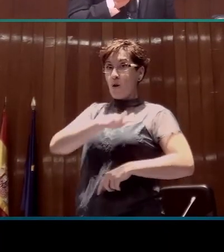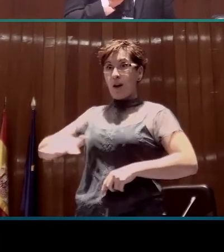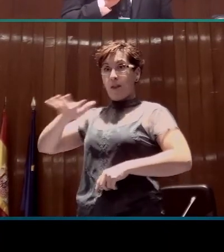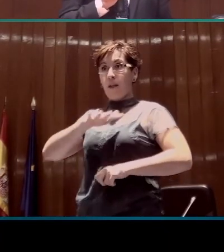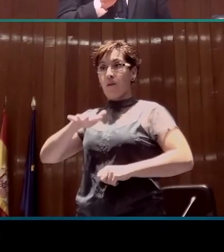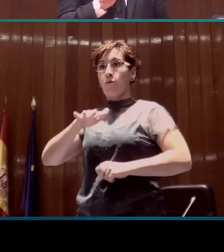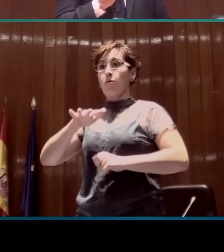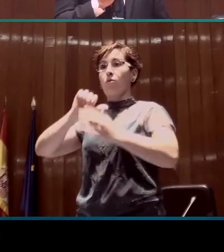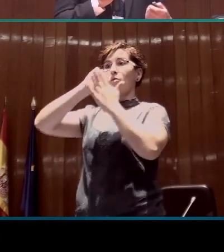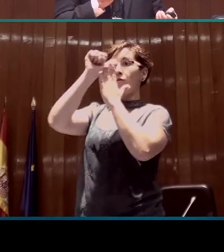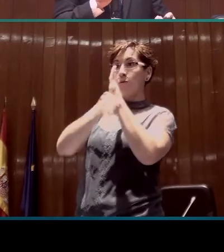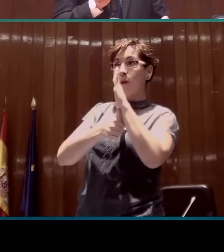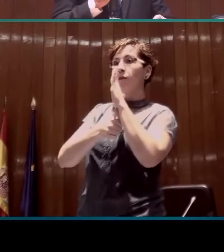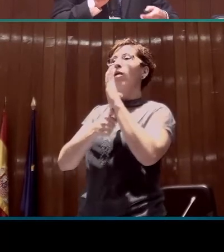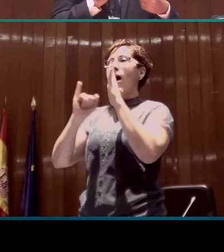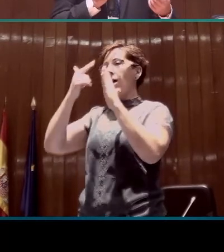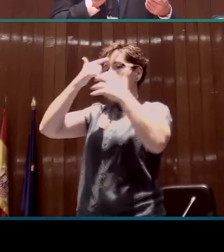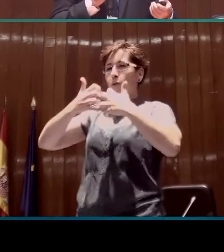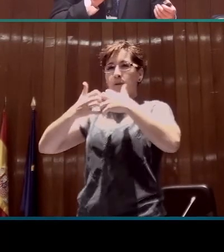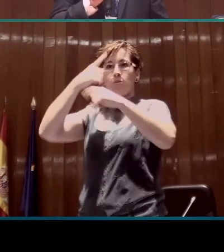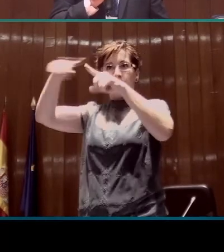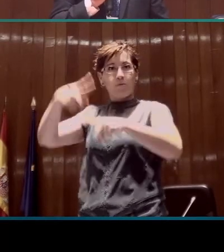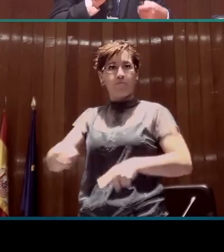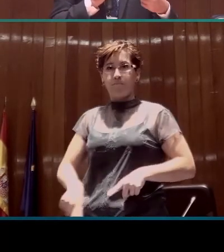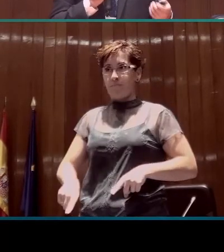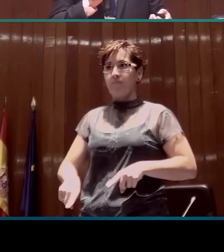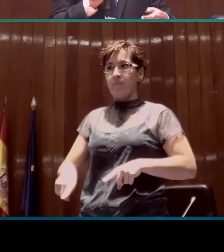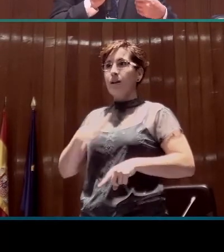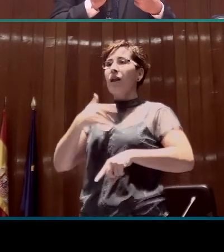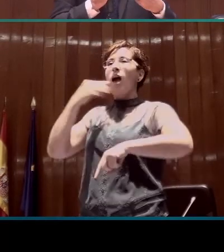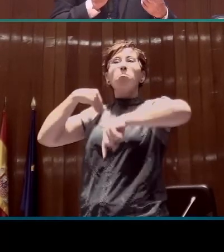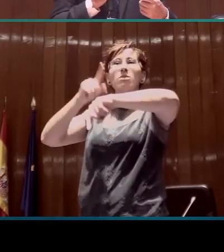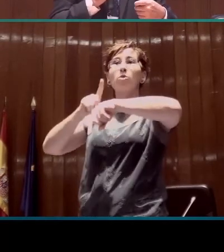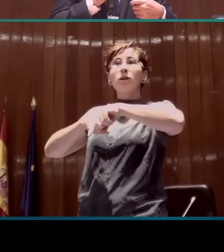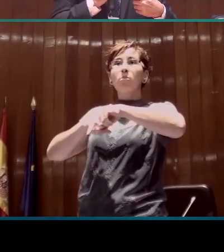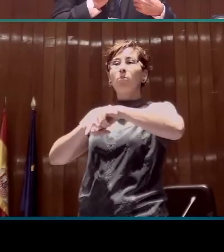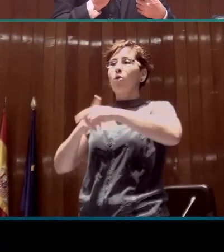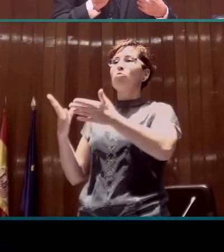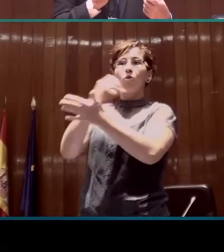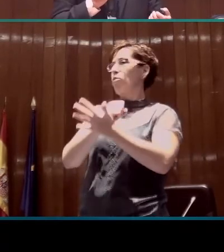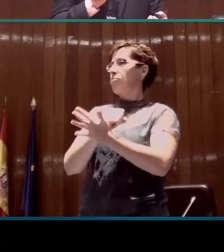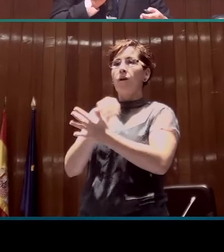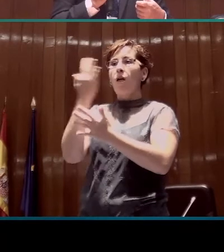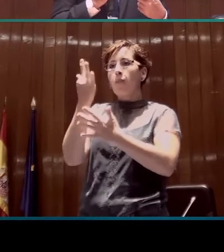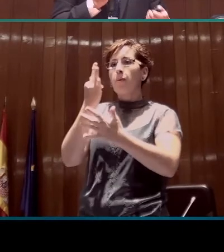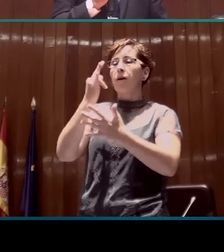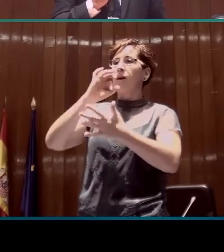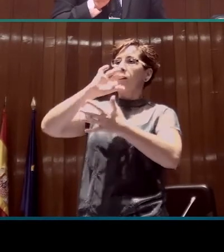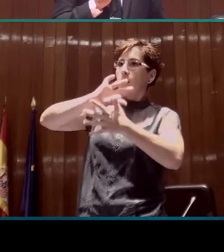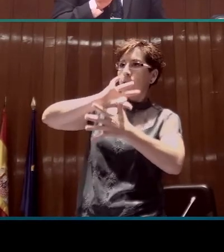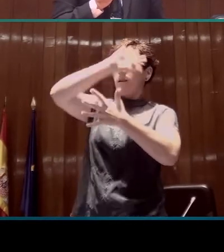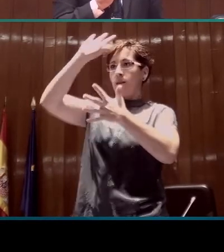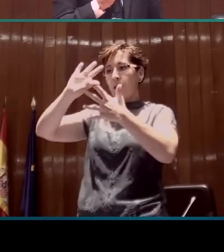la configuración. Y, por tanto, no pueden darse todas al mismo tiempo, que tiene que haber un acceso secuencial a